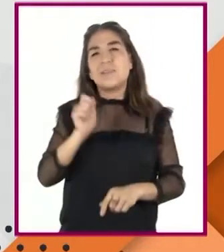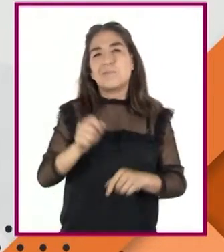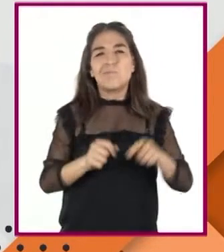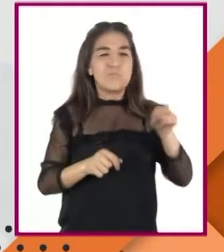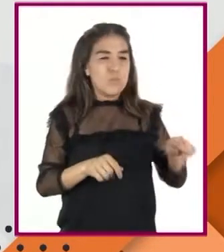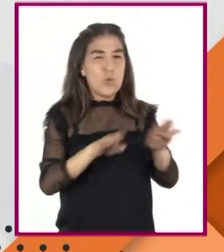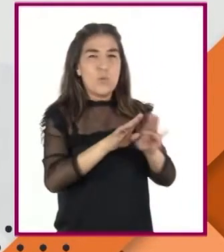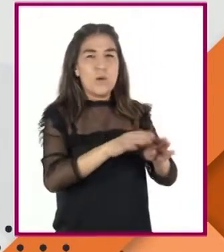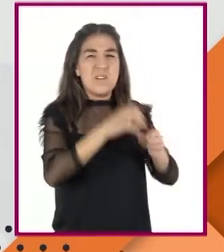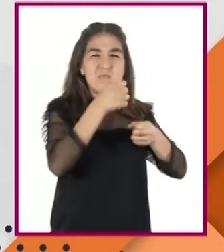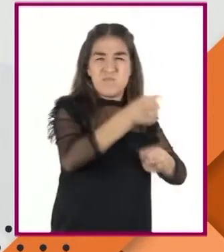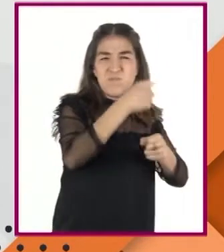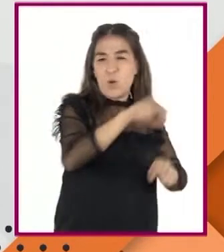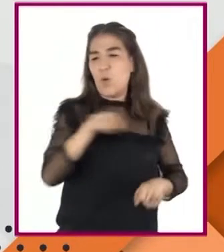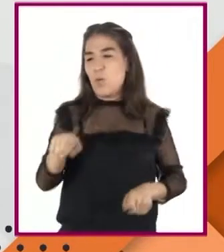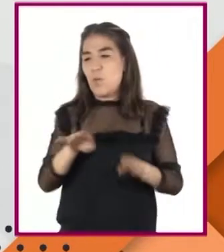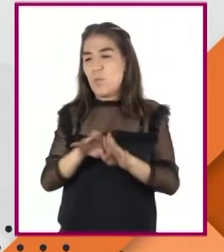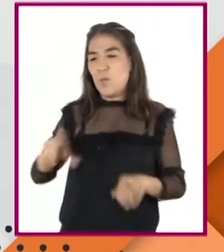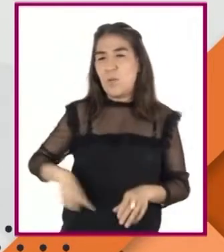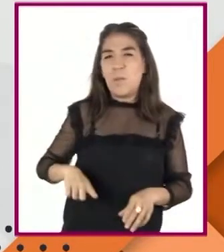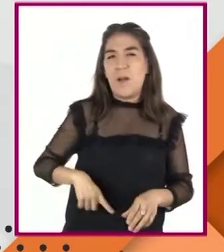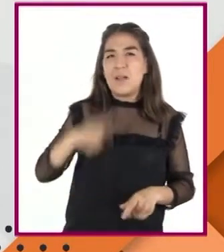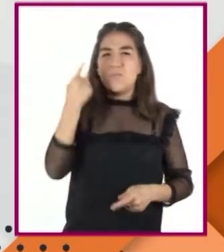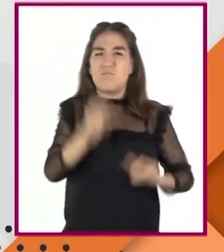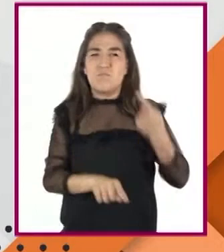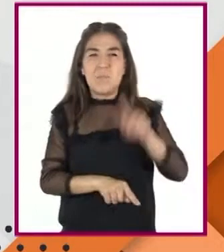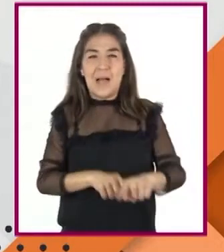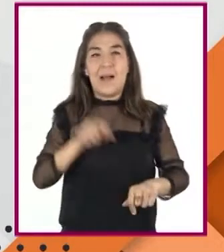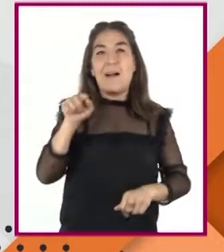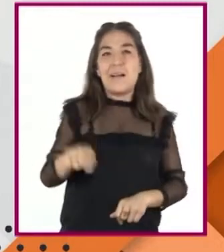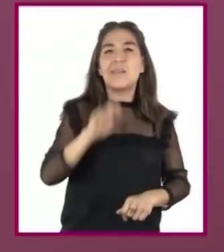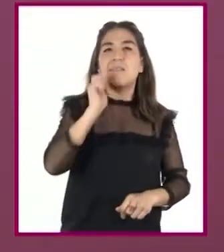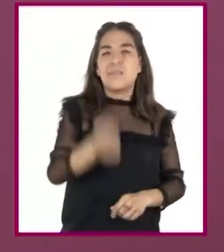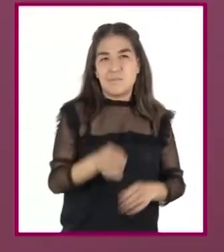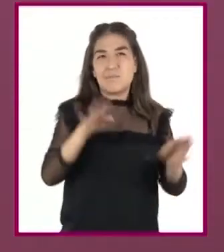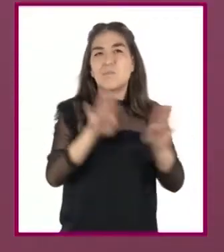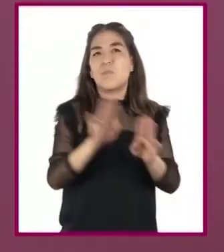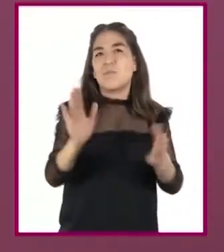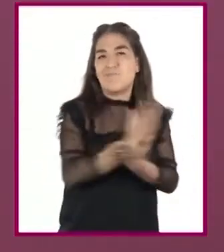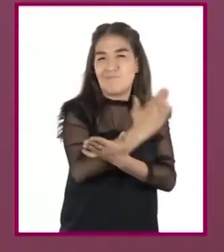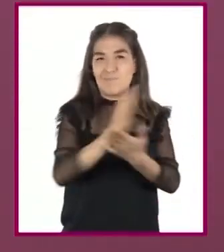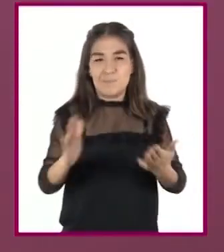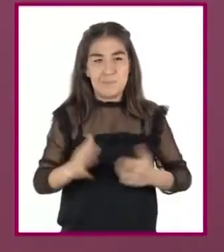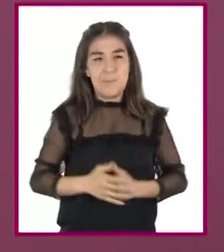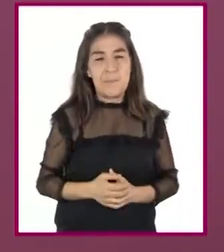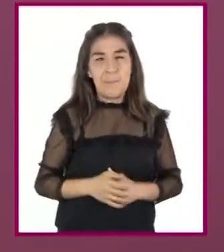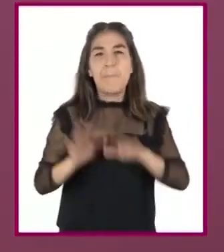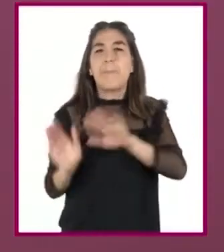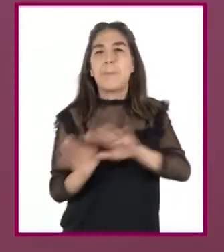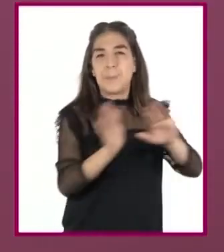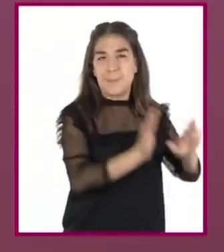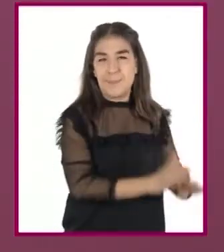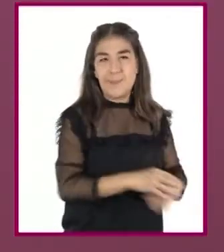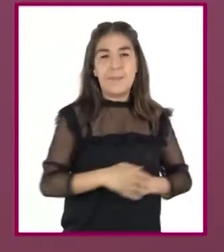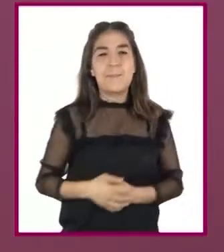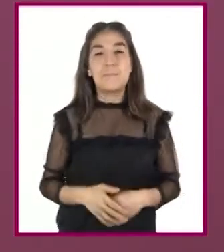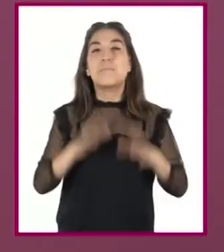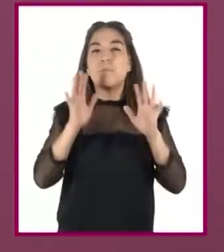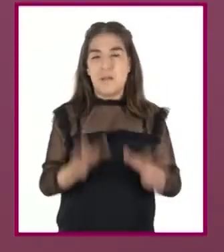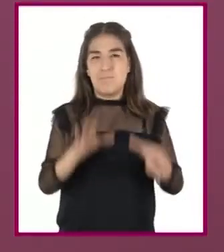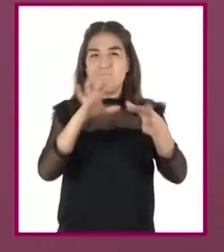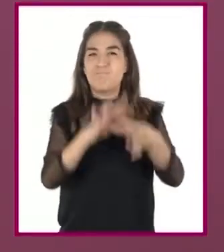izquierda, mientras que otros eran indiferentes a ambas. Por otra parte, como ya hemos